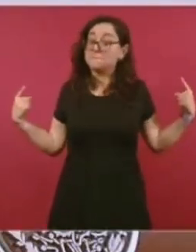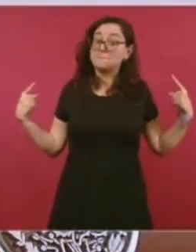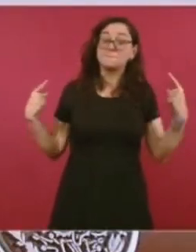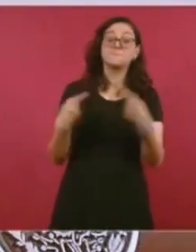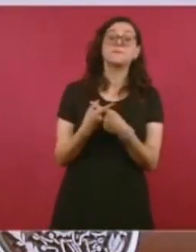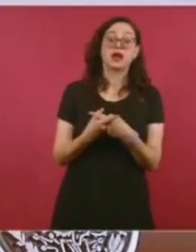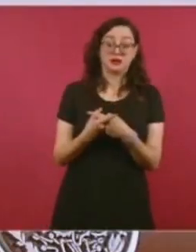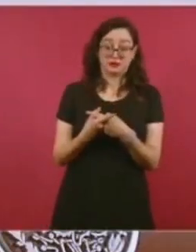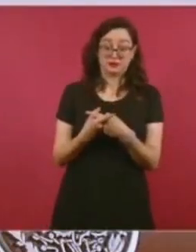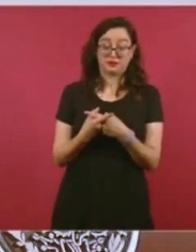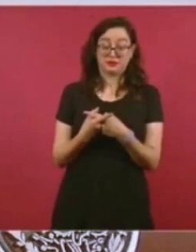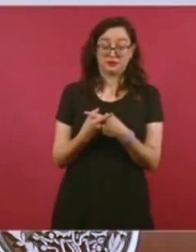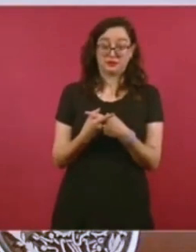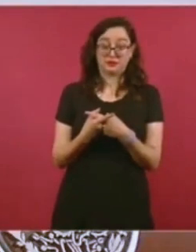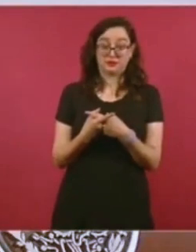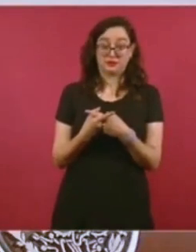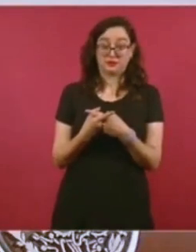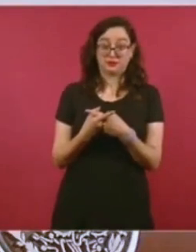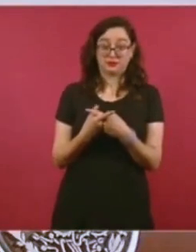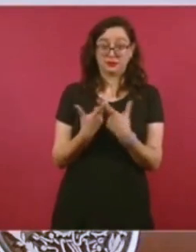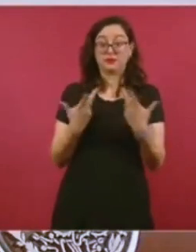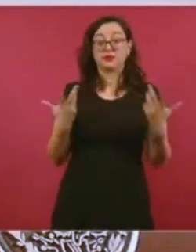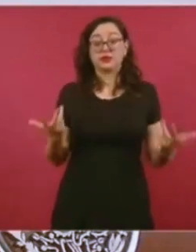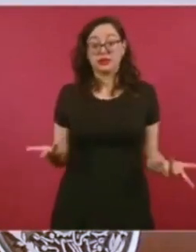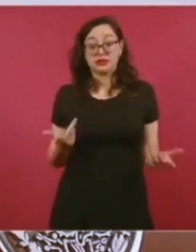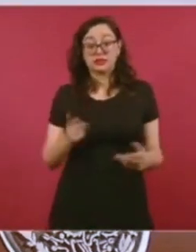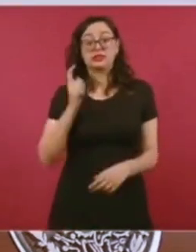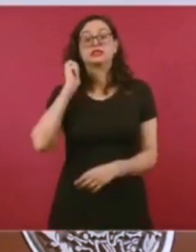definiciones que